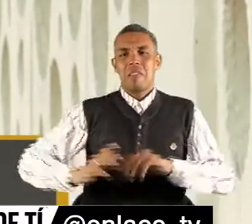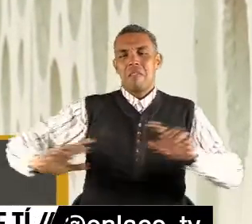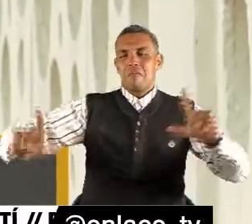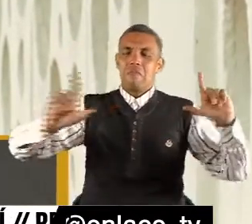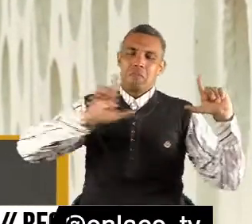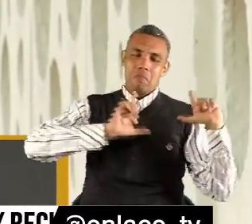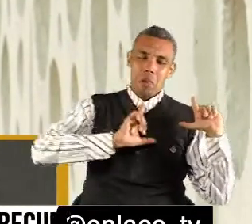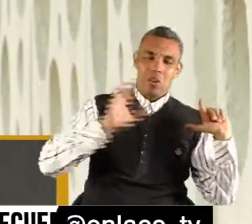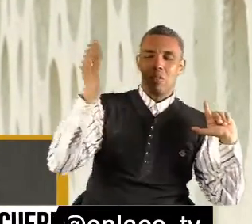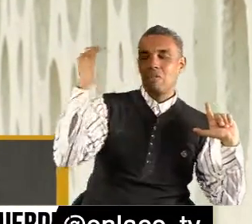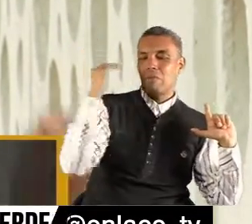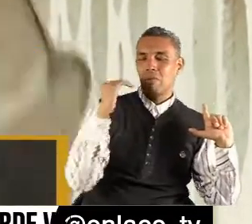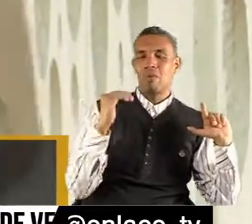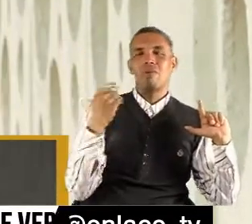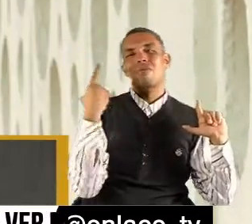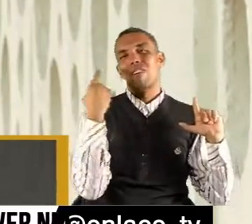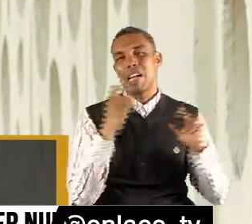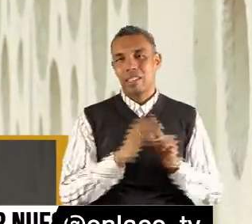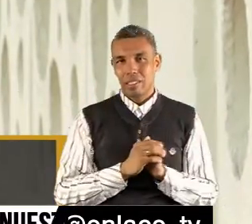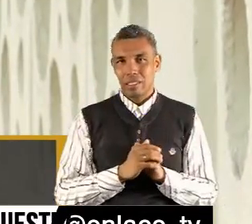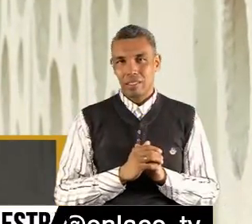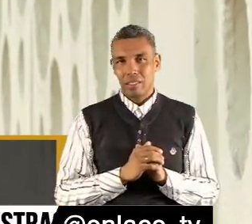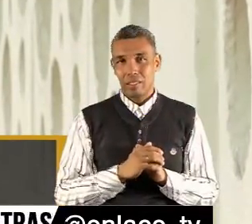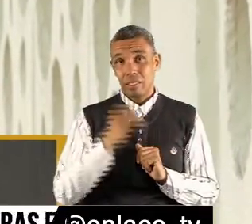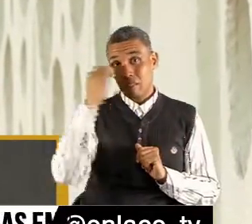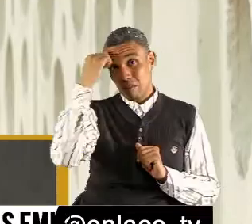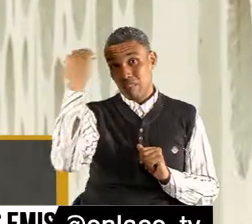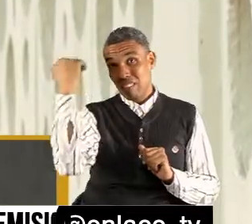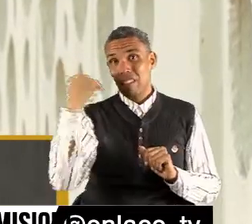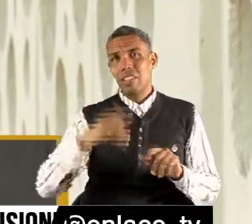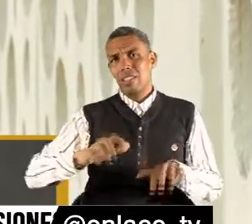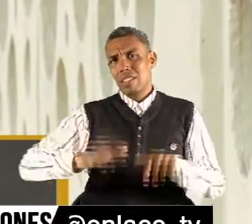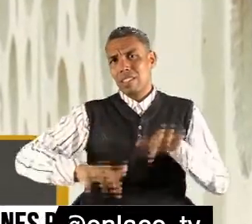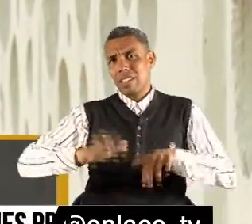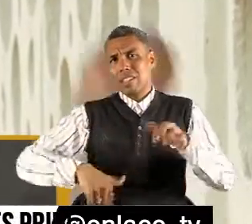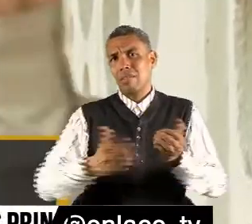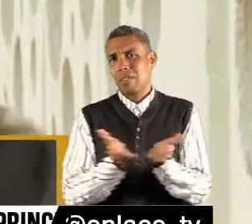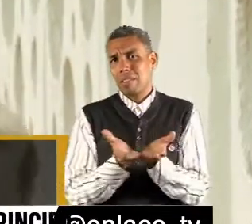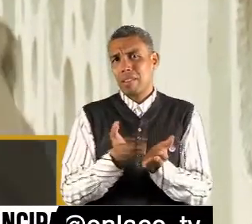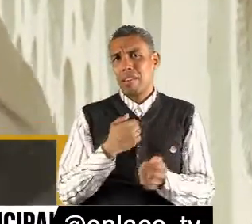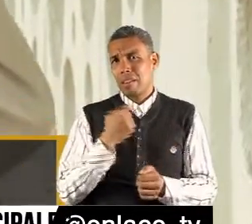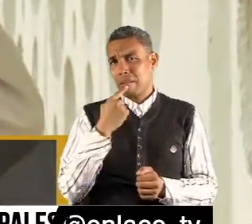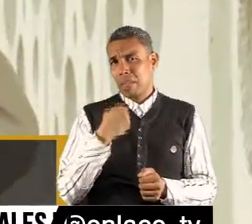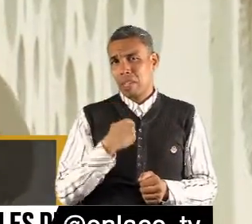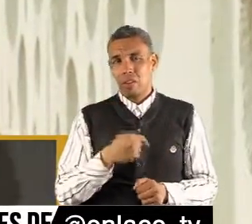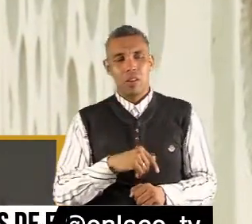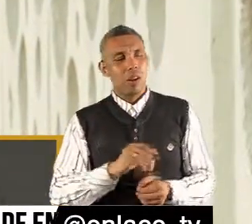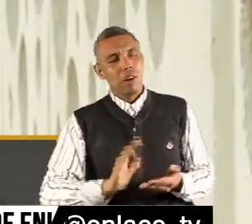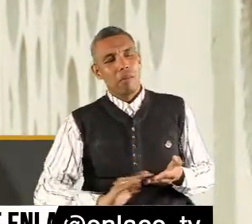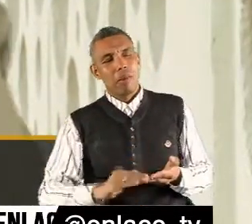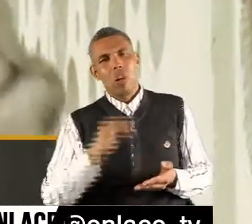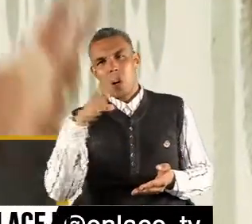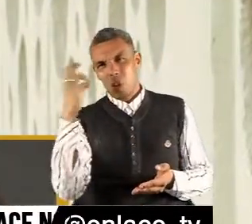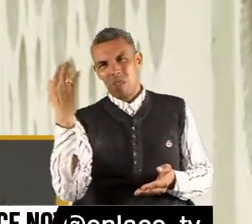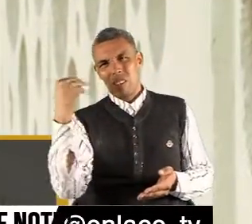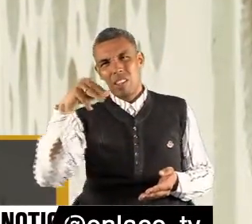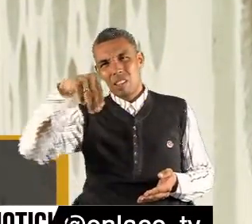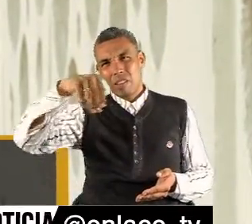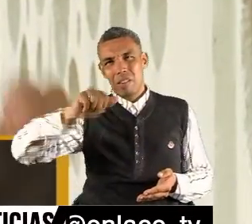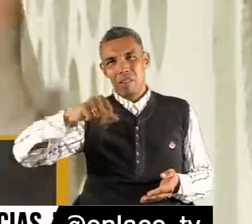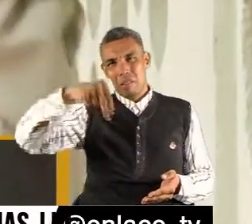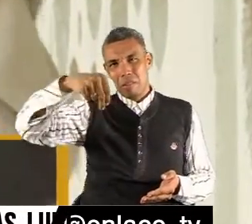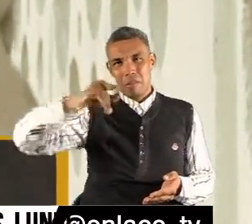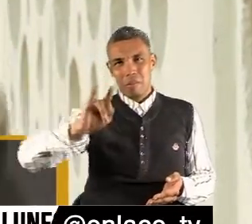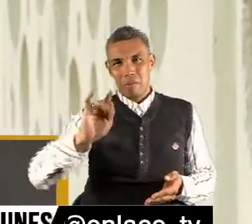Manuel Salvador Tapias, me dijo, si usted no es licenciado no lo puedo nombrar y deje que ande la escuela,